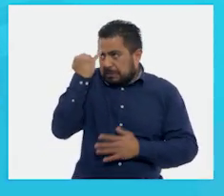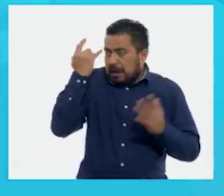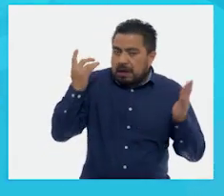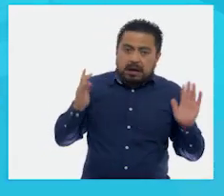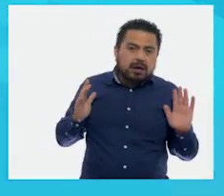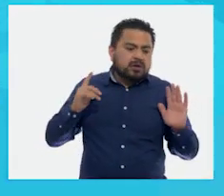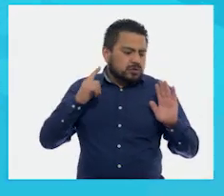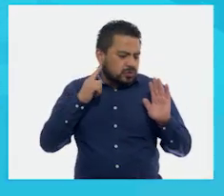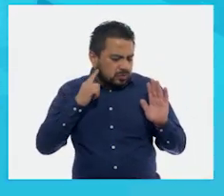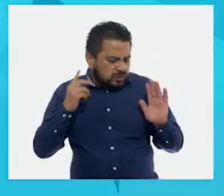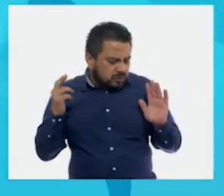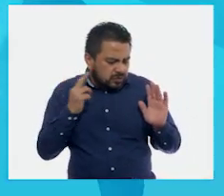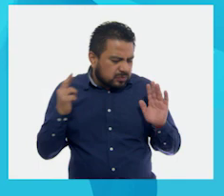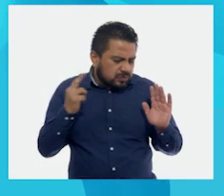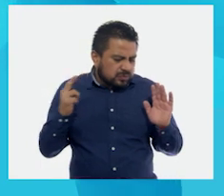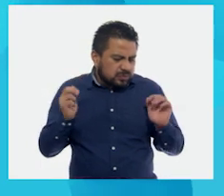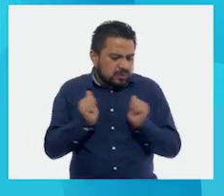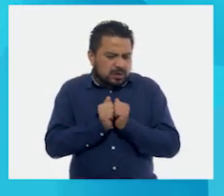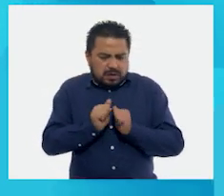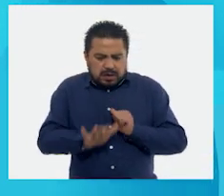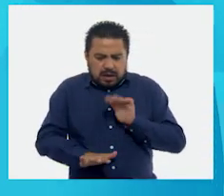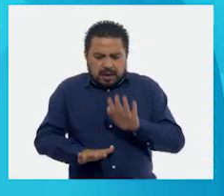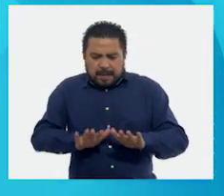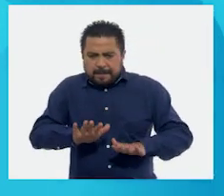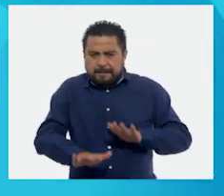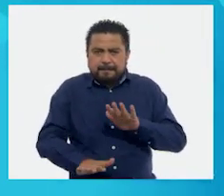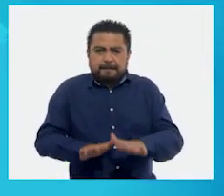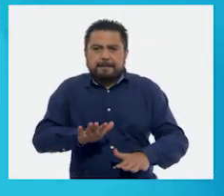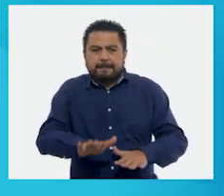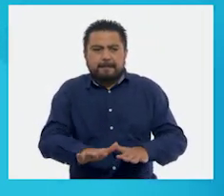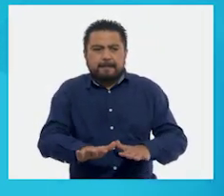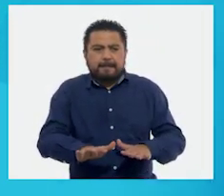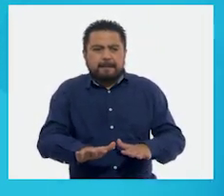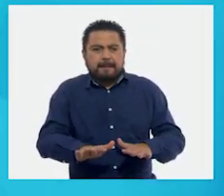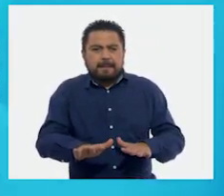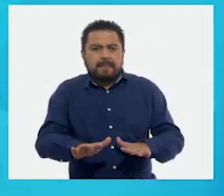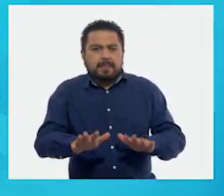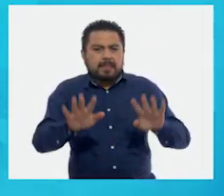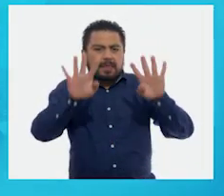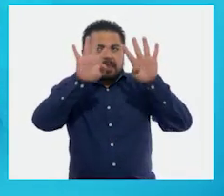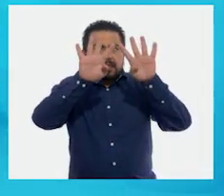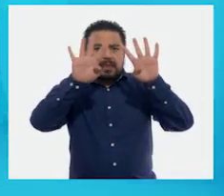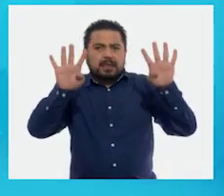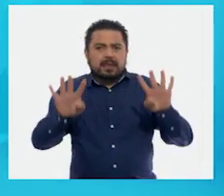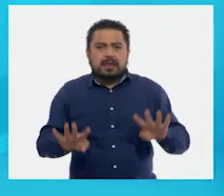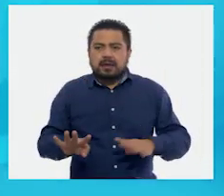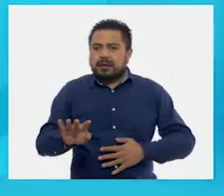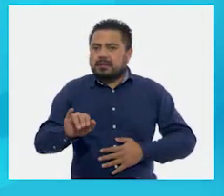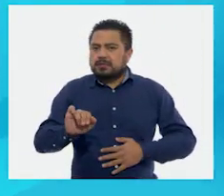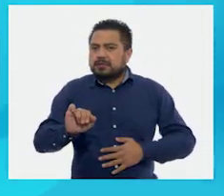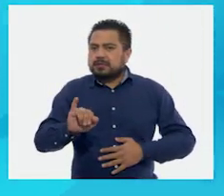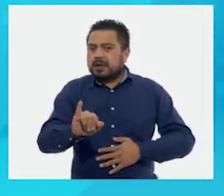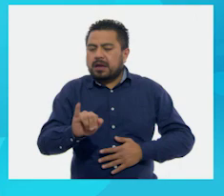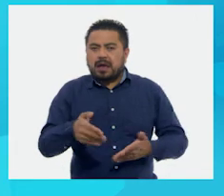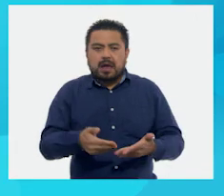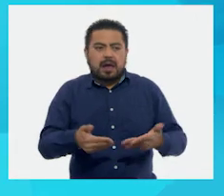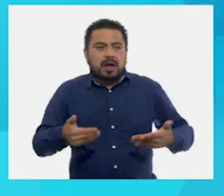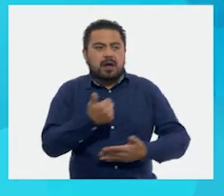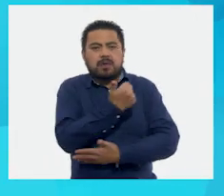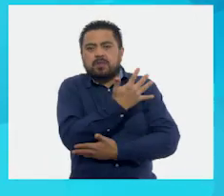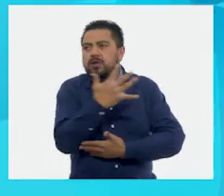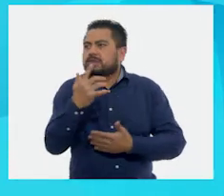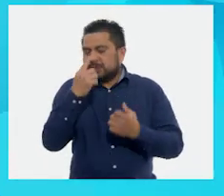los sonidos de las pisadas en la nieve. Como... La nieve, sí. Ahora es un